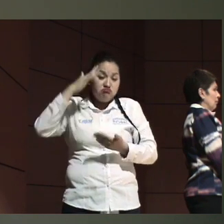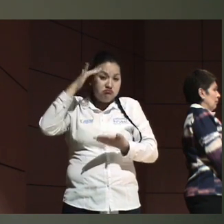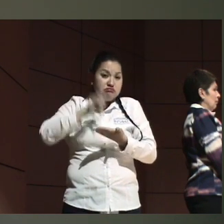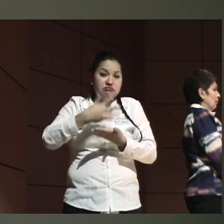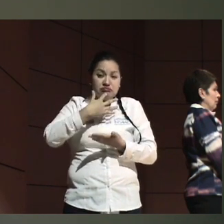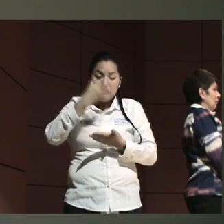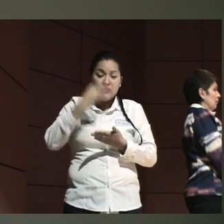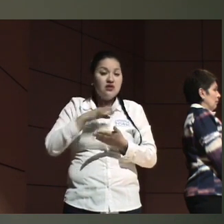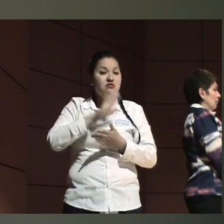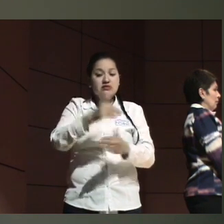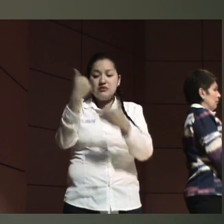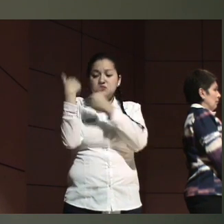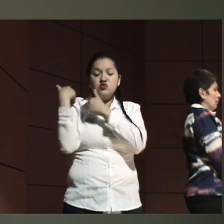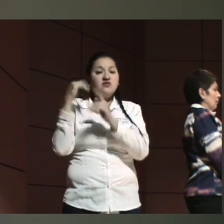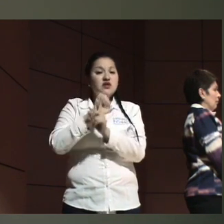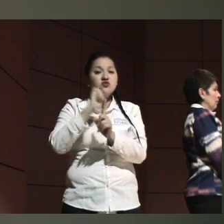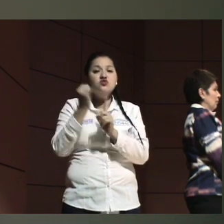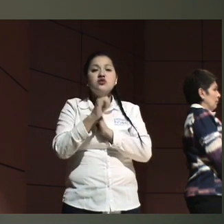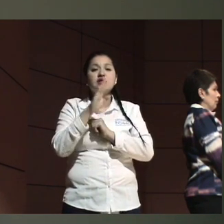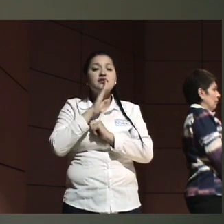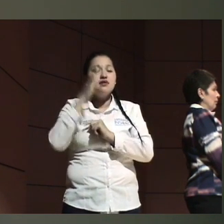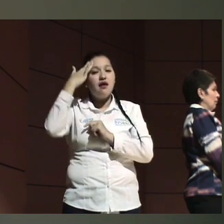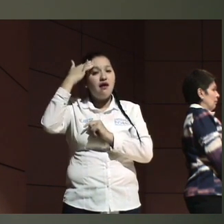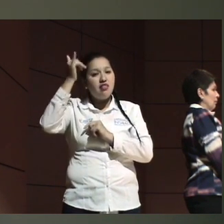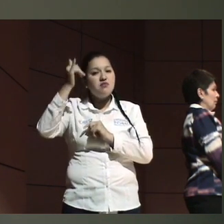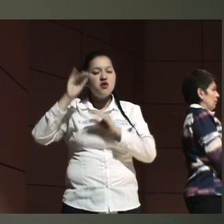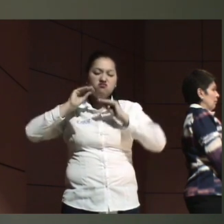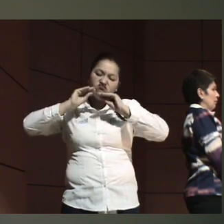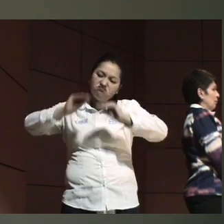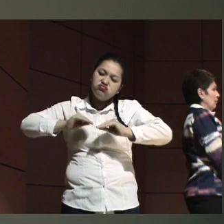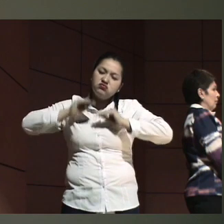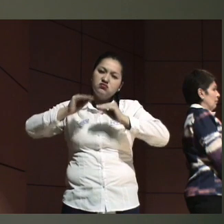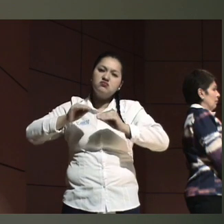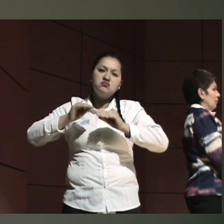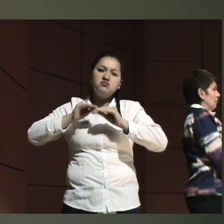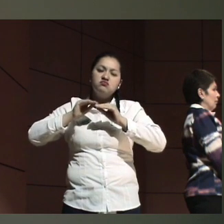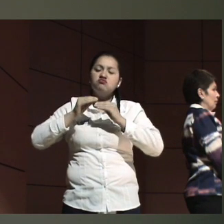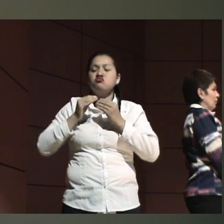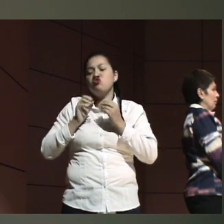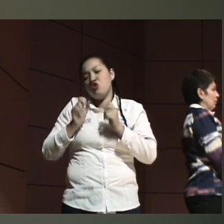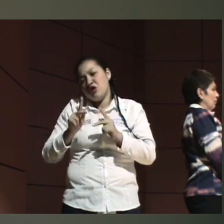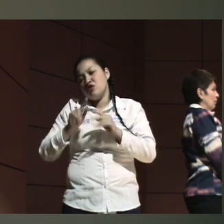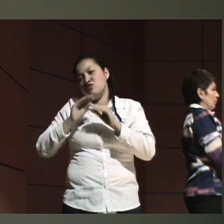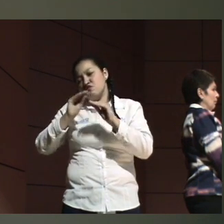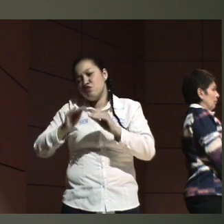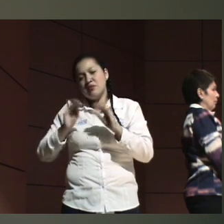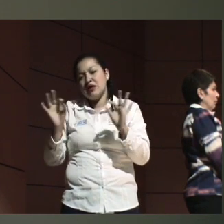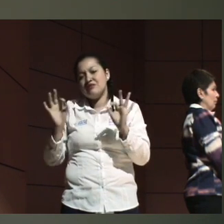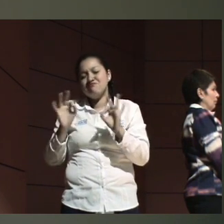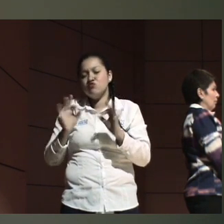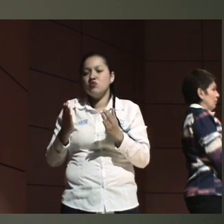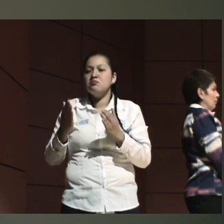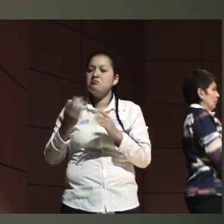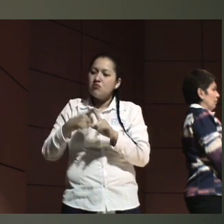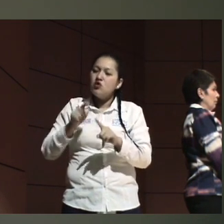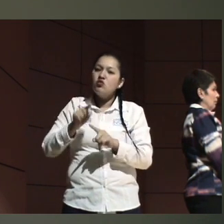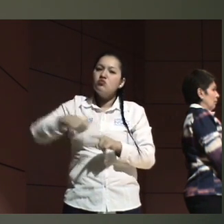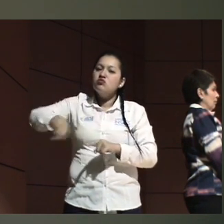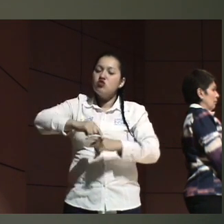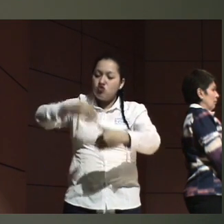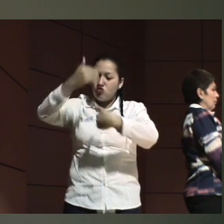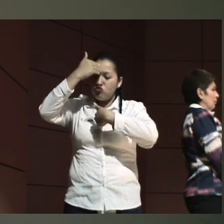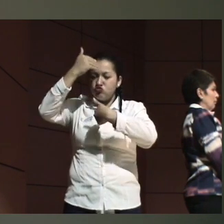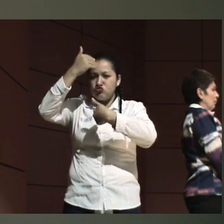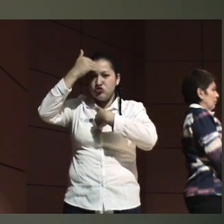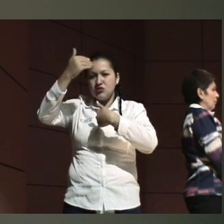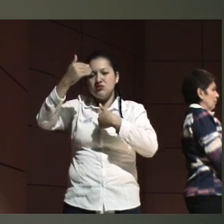la academia sino de formar en por lo menos de generar sensibilidad social frente al fenómeno en